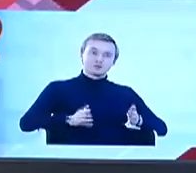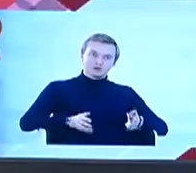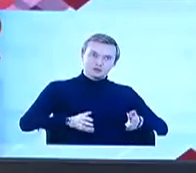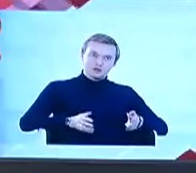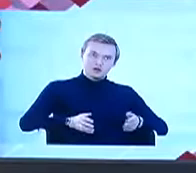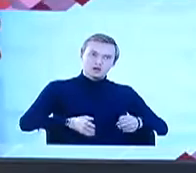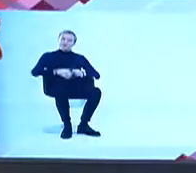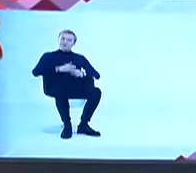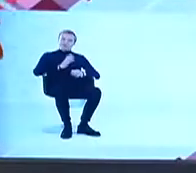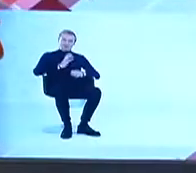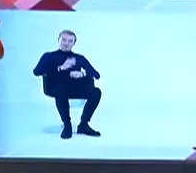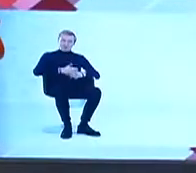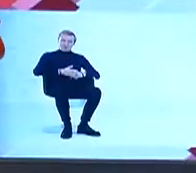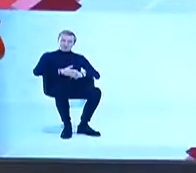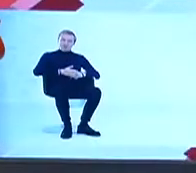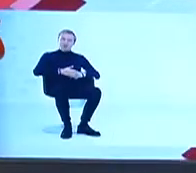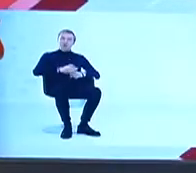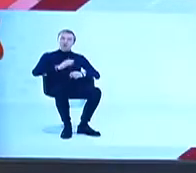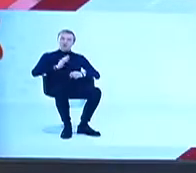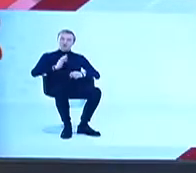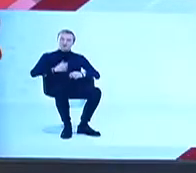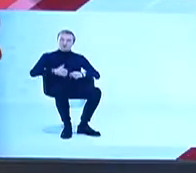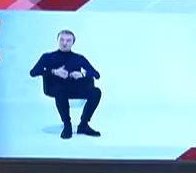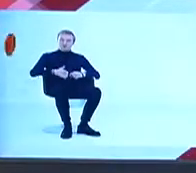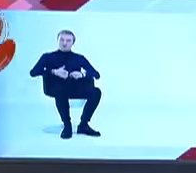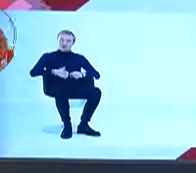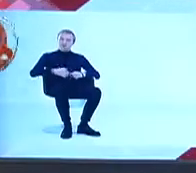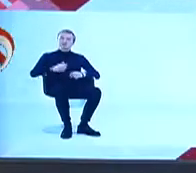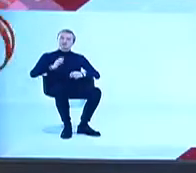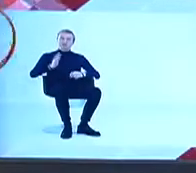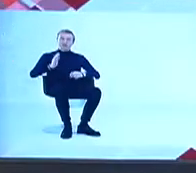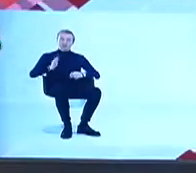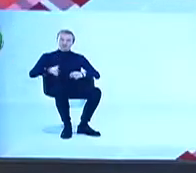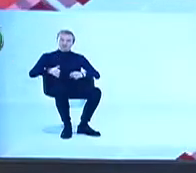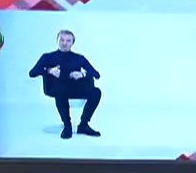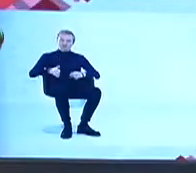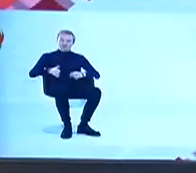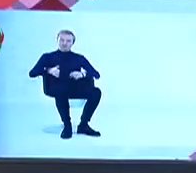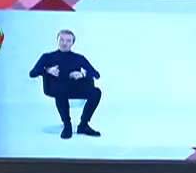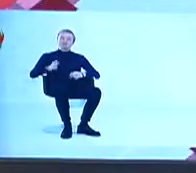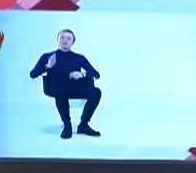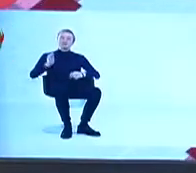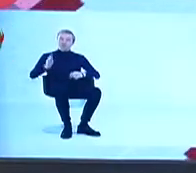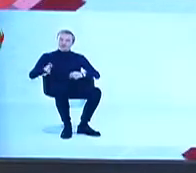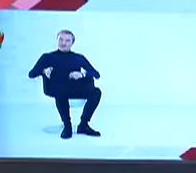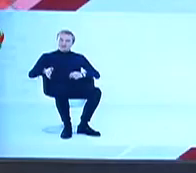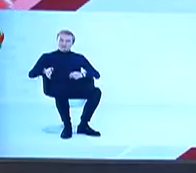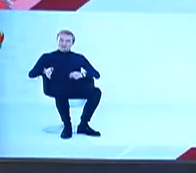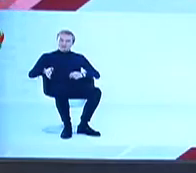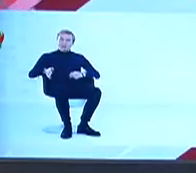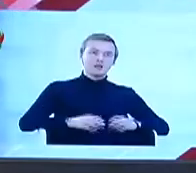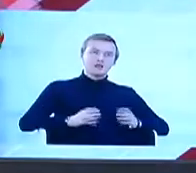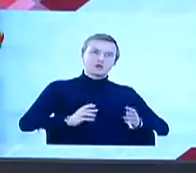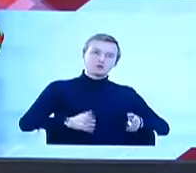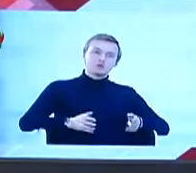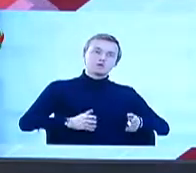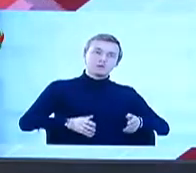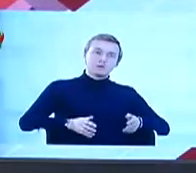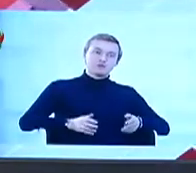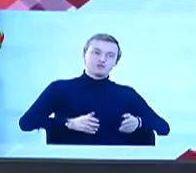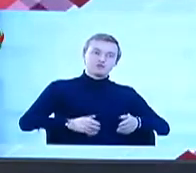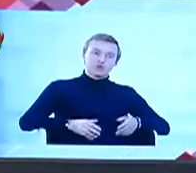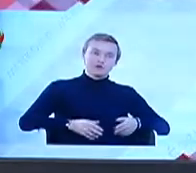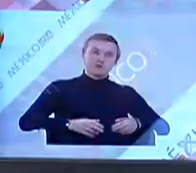ni se cansa ya 82 mil rusos han dicho que sí a esta inteligencia artificial para gobernar a su país ¿qué les parece?